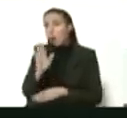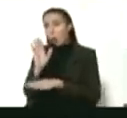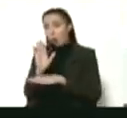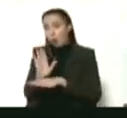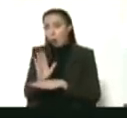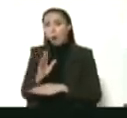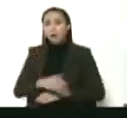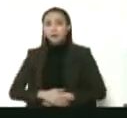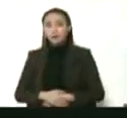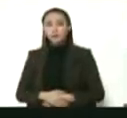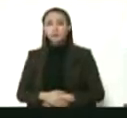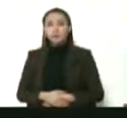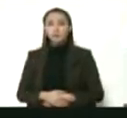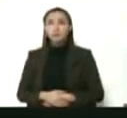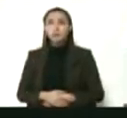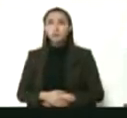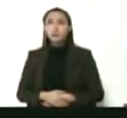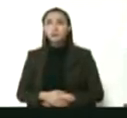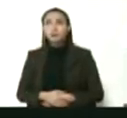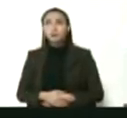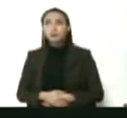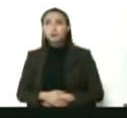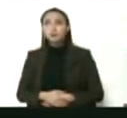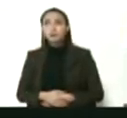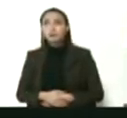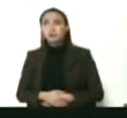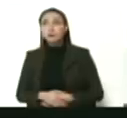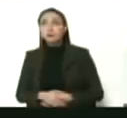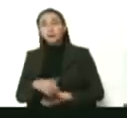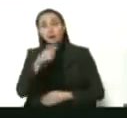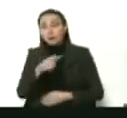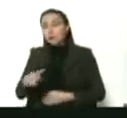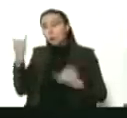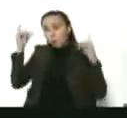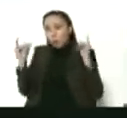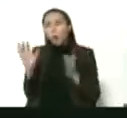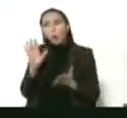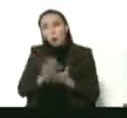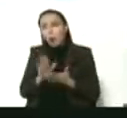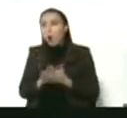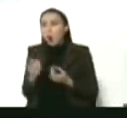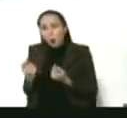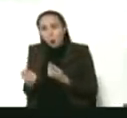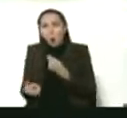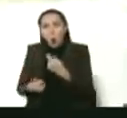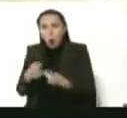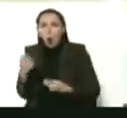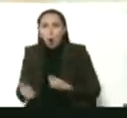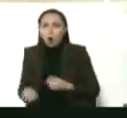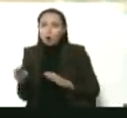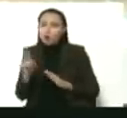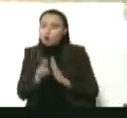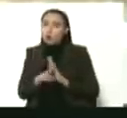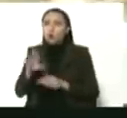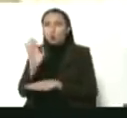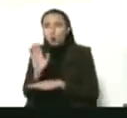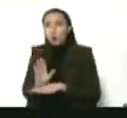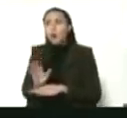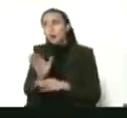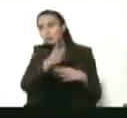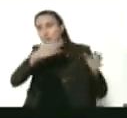bioseguridad, con el menor bochinche posible, ¿eh? Con las medidas de bioseguridad al aire